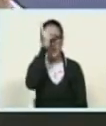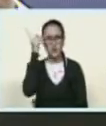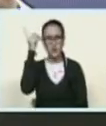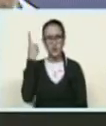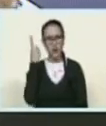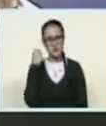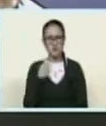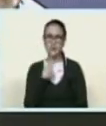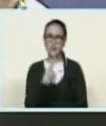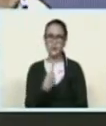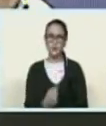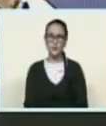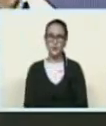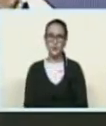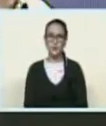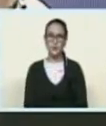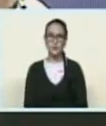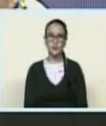dijo ayer,